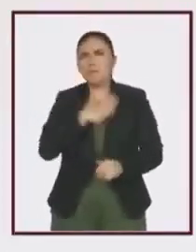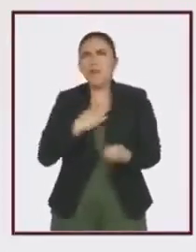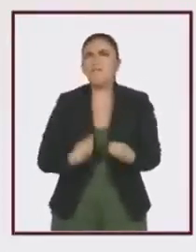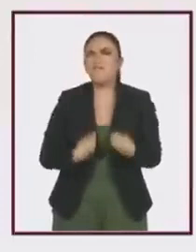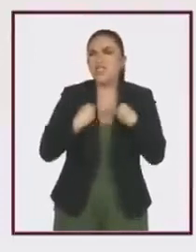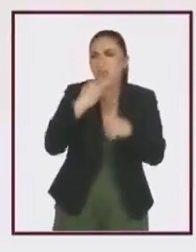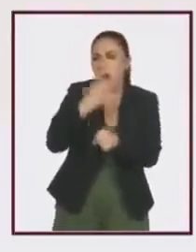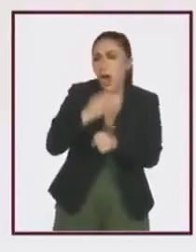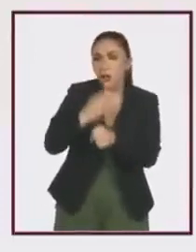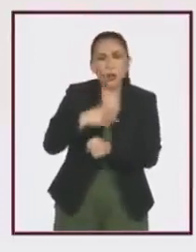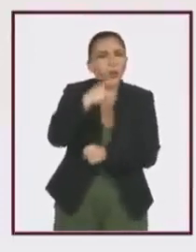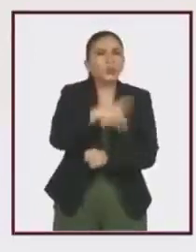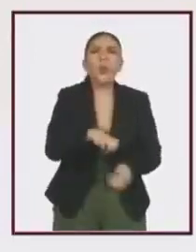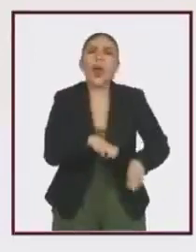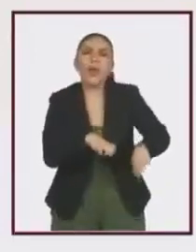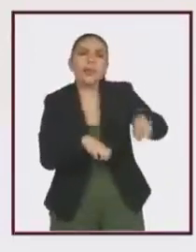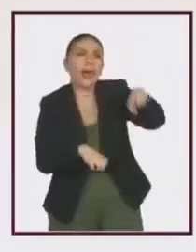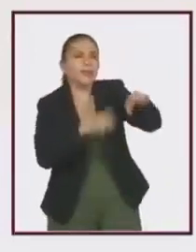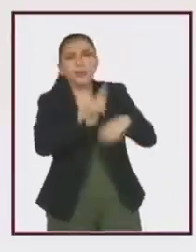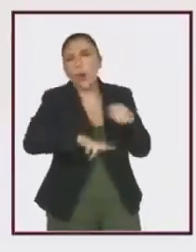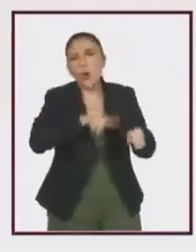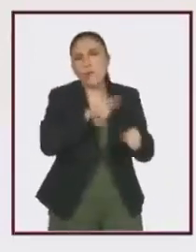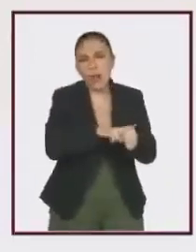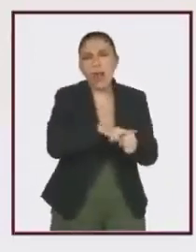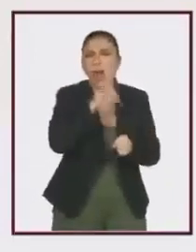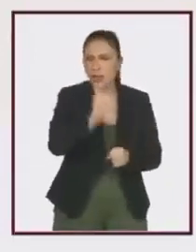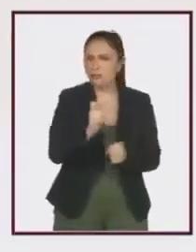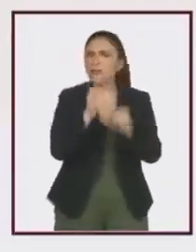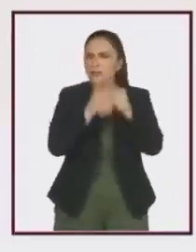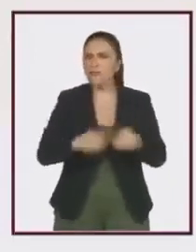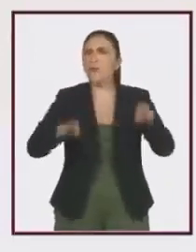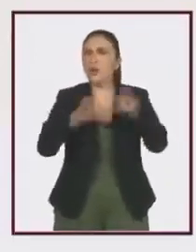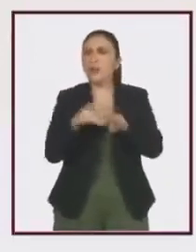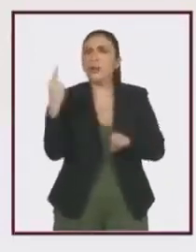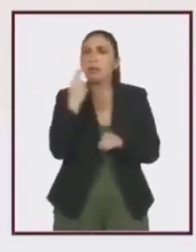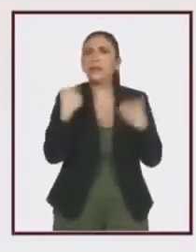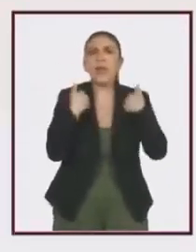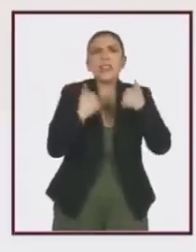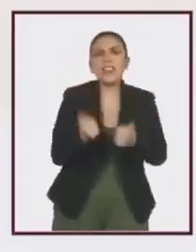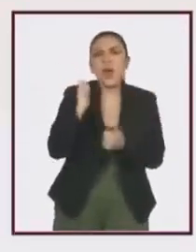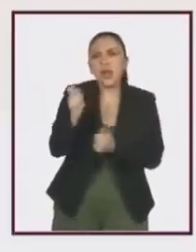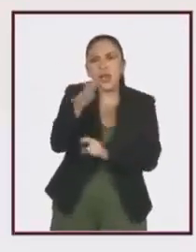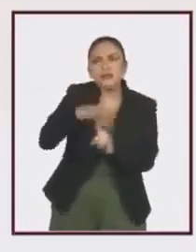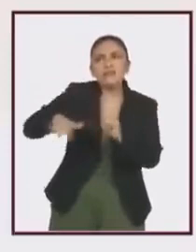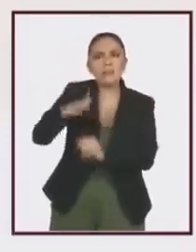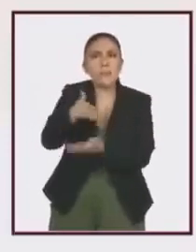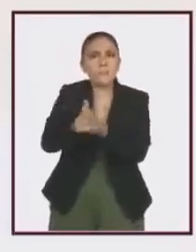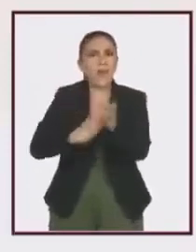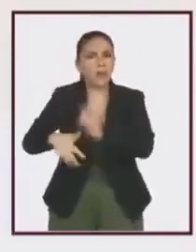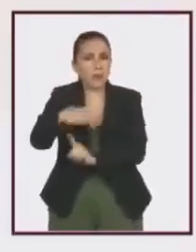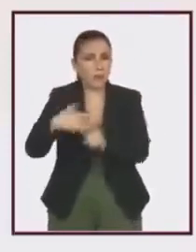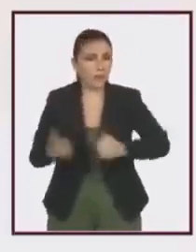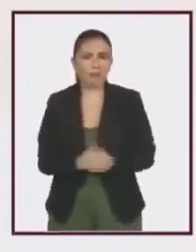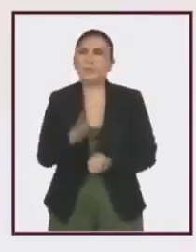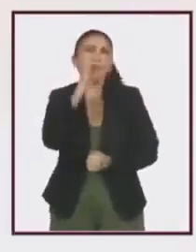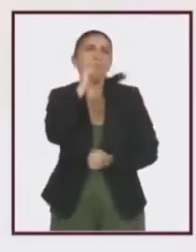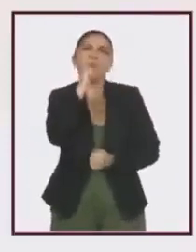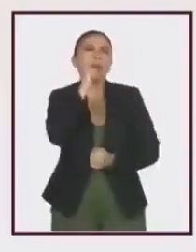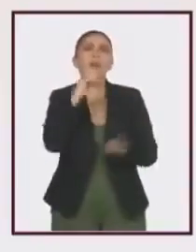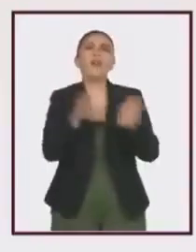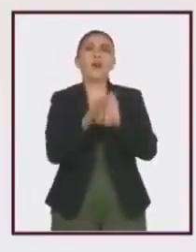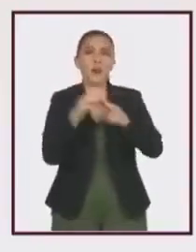nuevamente en su ciclo de vida y la importancia que tiene entender el medio ambiente. No podemos nosotros trabajar un